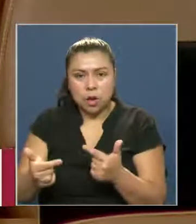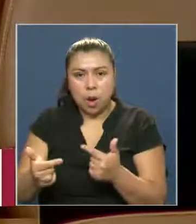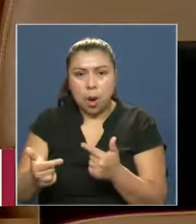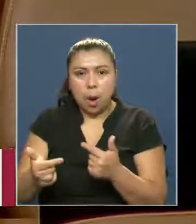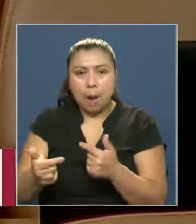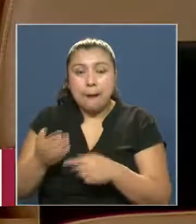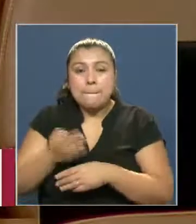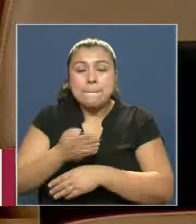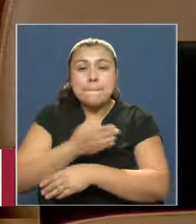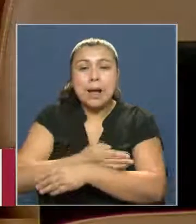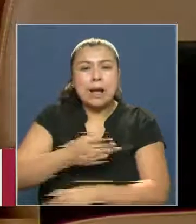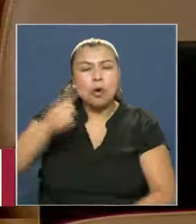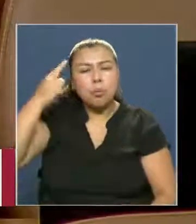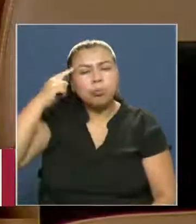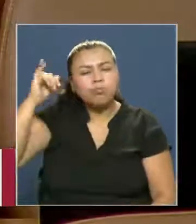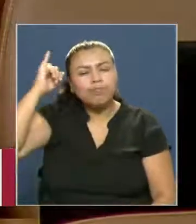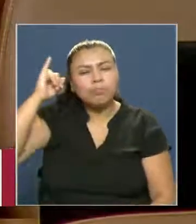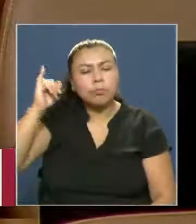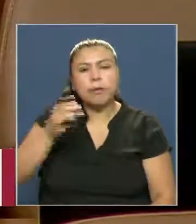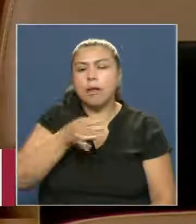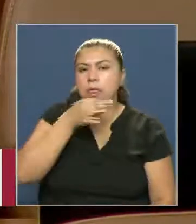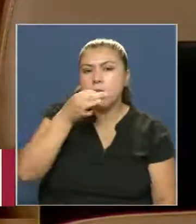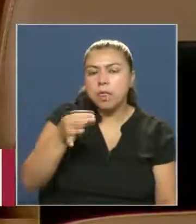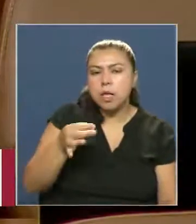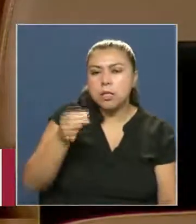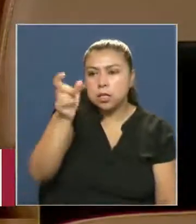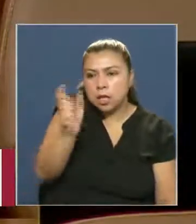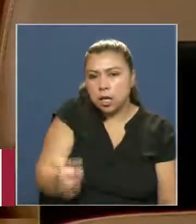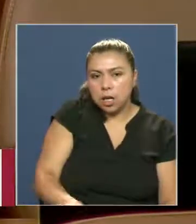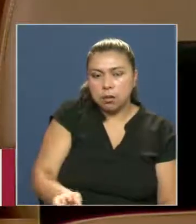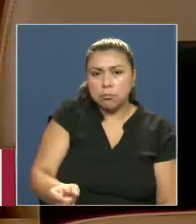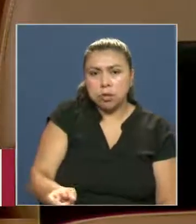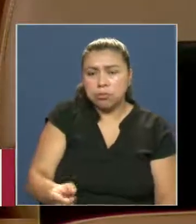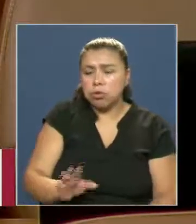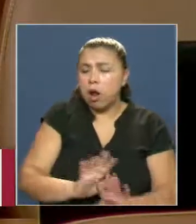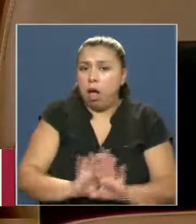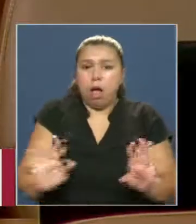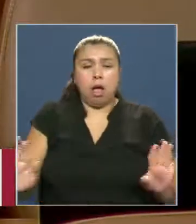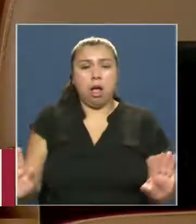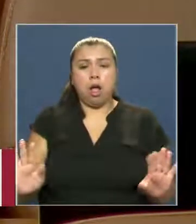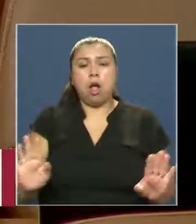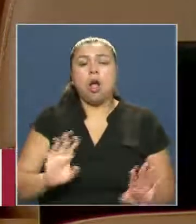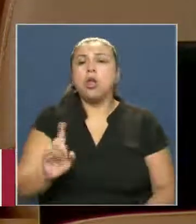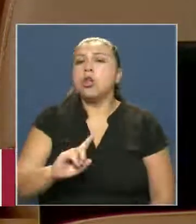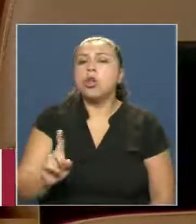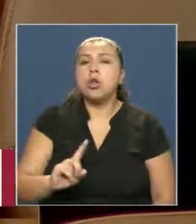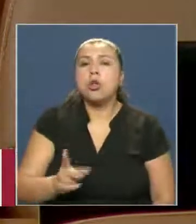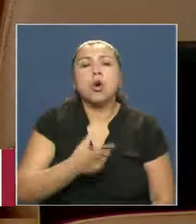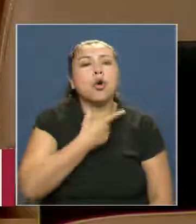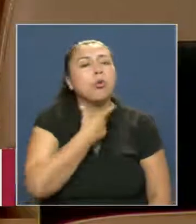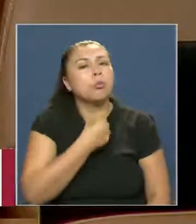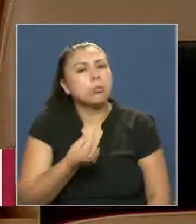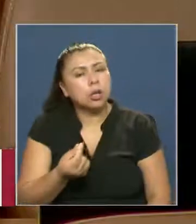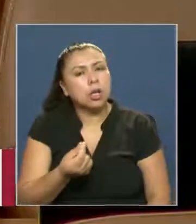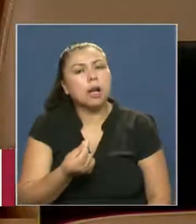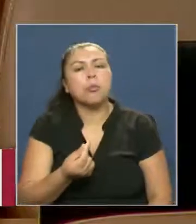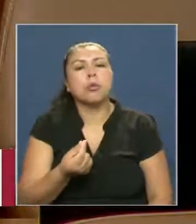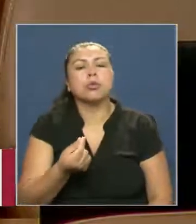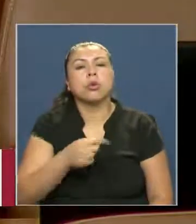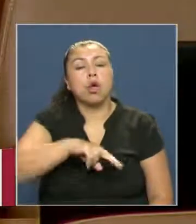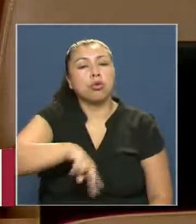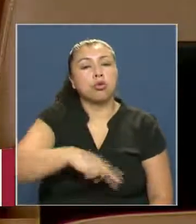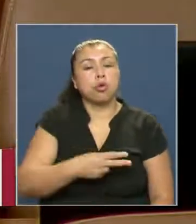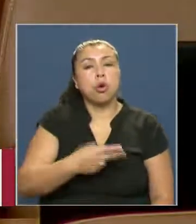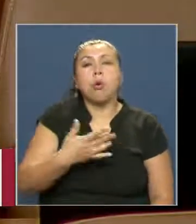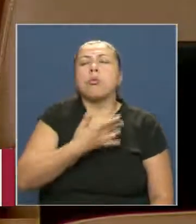su ideología. Quiero decirle que los seres humanos son como son y no como quisiéramos que fueran. Por